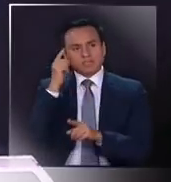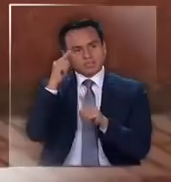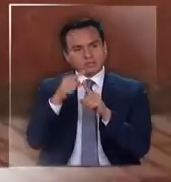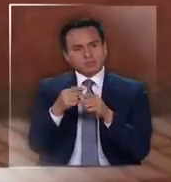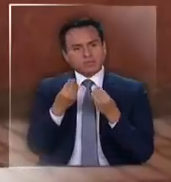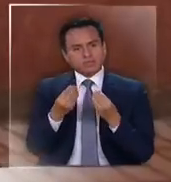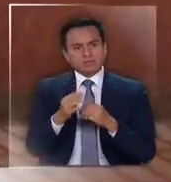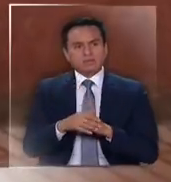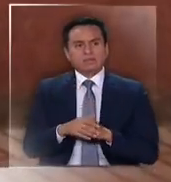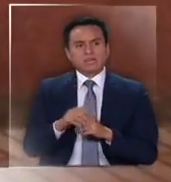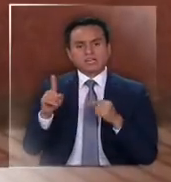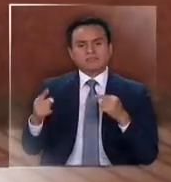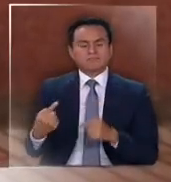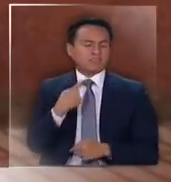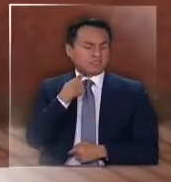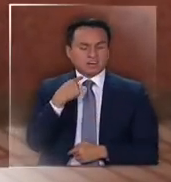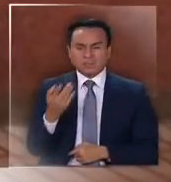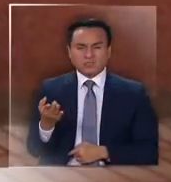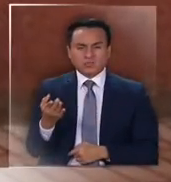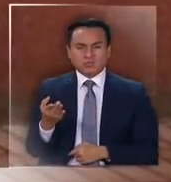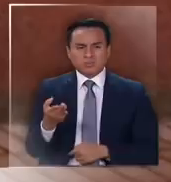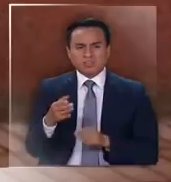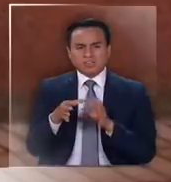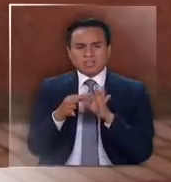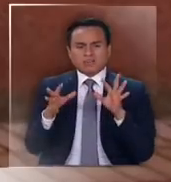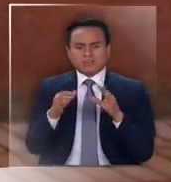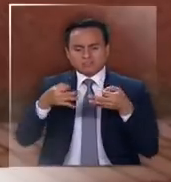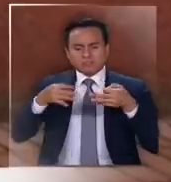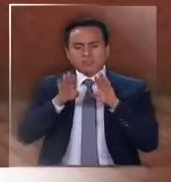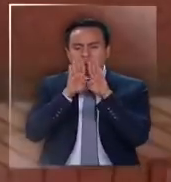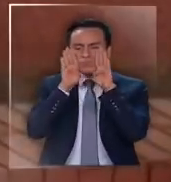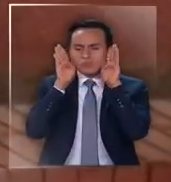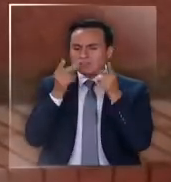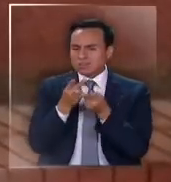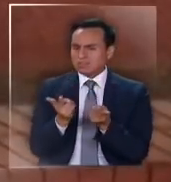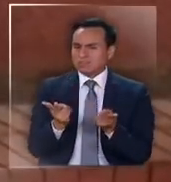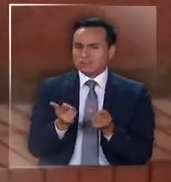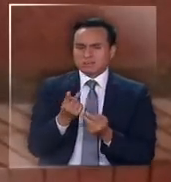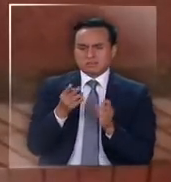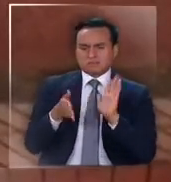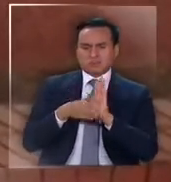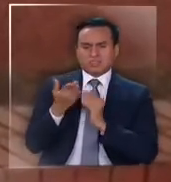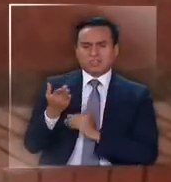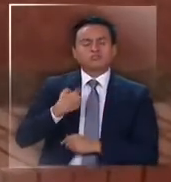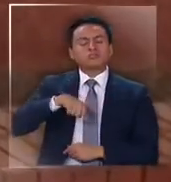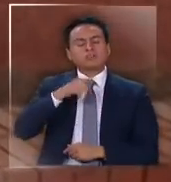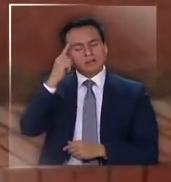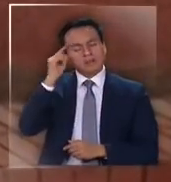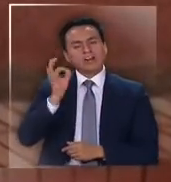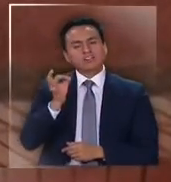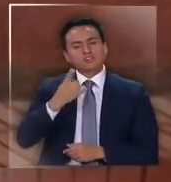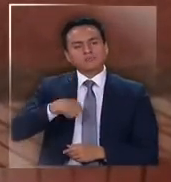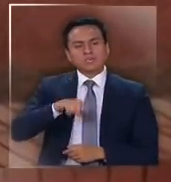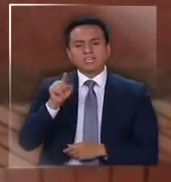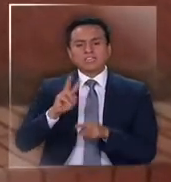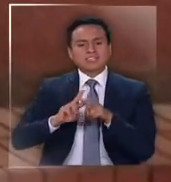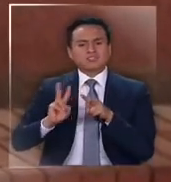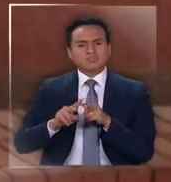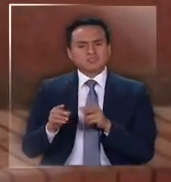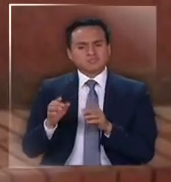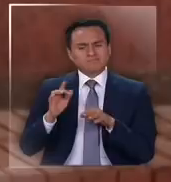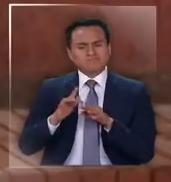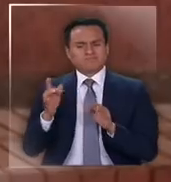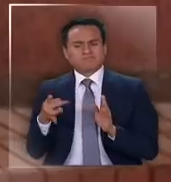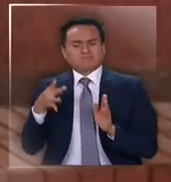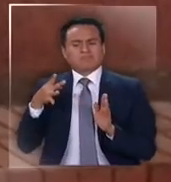intención. Él resultó pillado en esta grave falta de la probidad pública. Nos demuestran que teníamos la razón, que él incurrió en una grave falta de